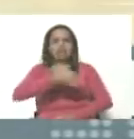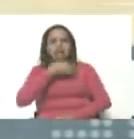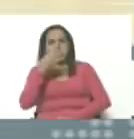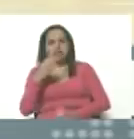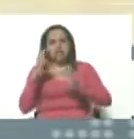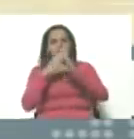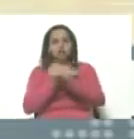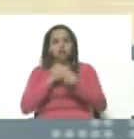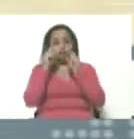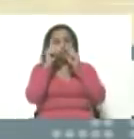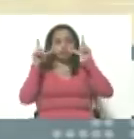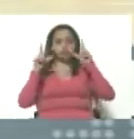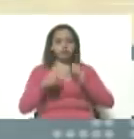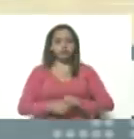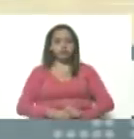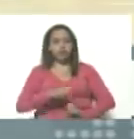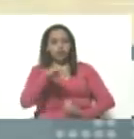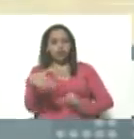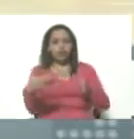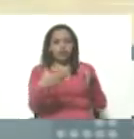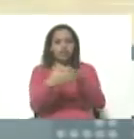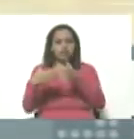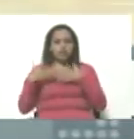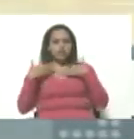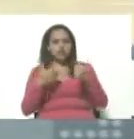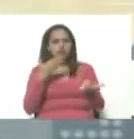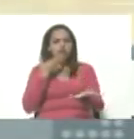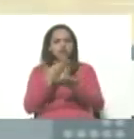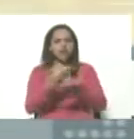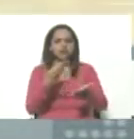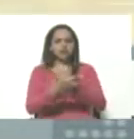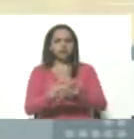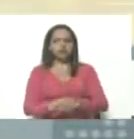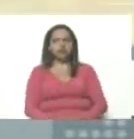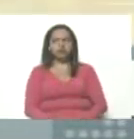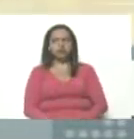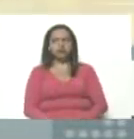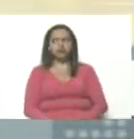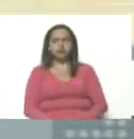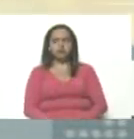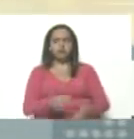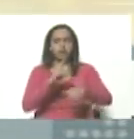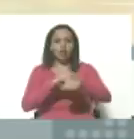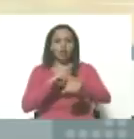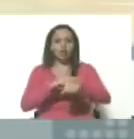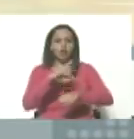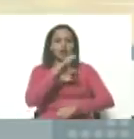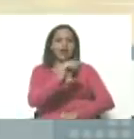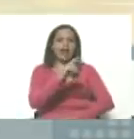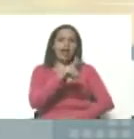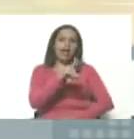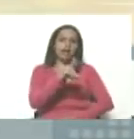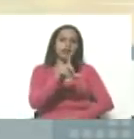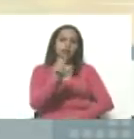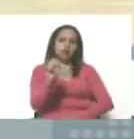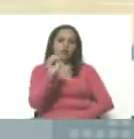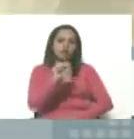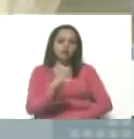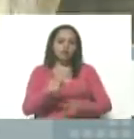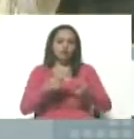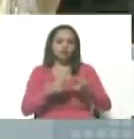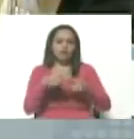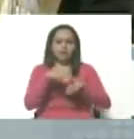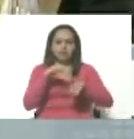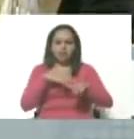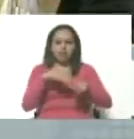tarde. A todo el equipo de salud les agradezco, al doctor Carlos Alvarado, al doctor Julio,